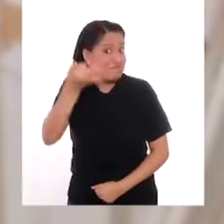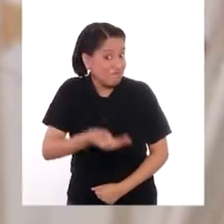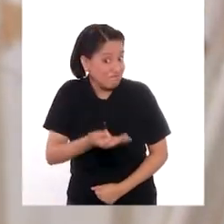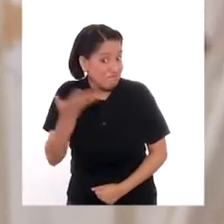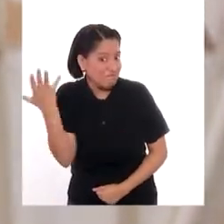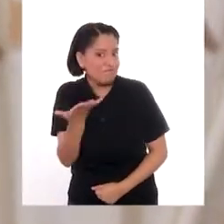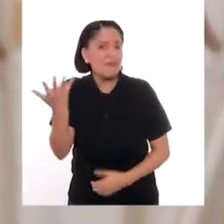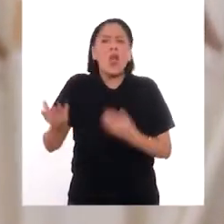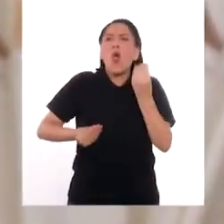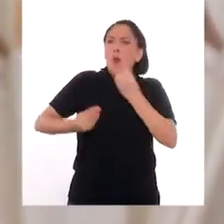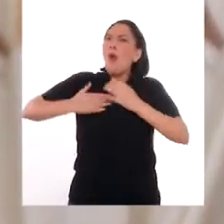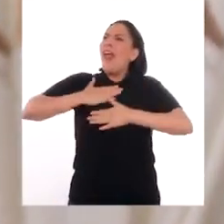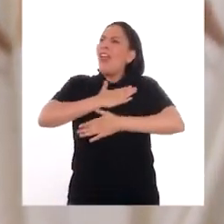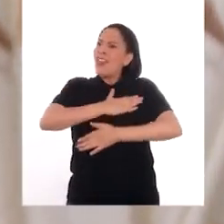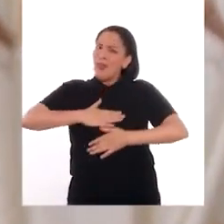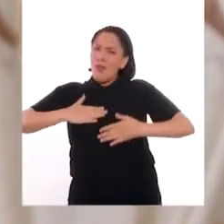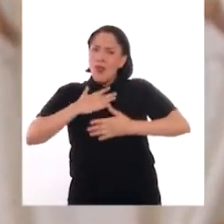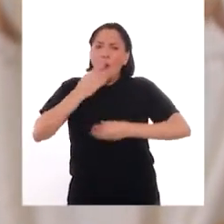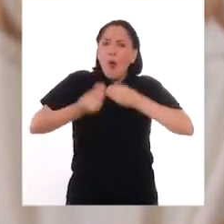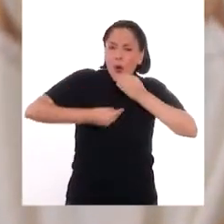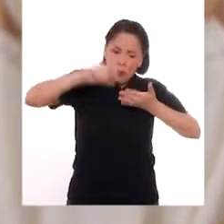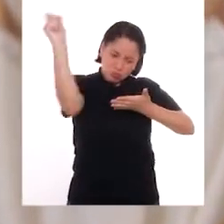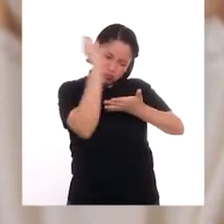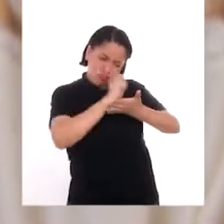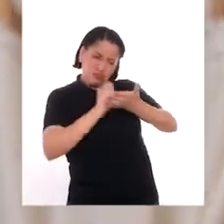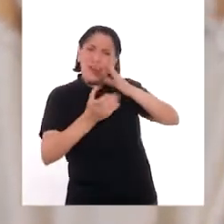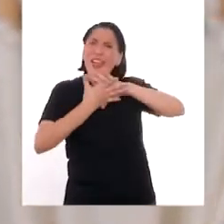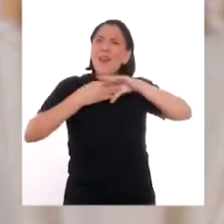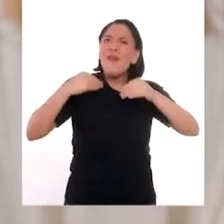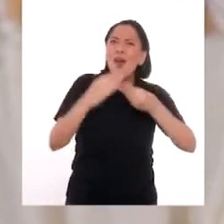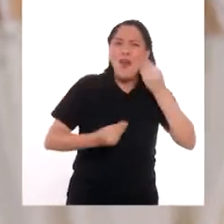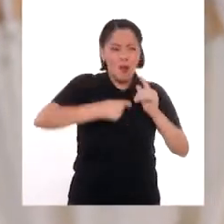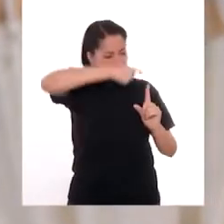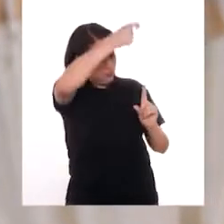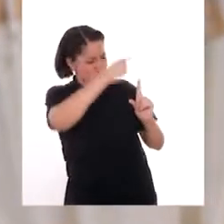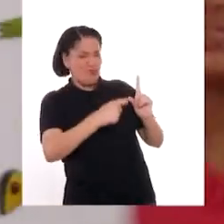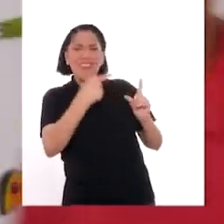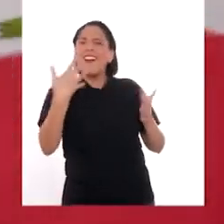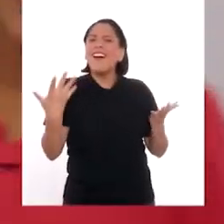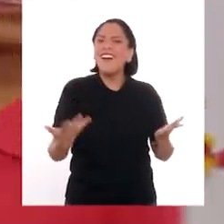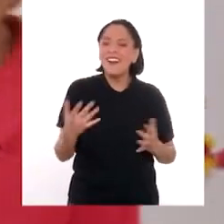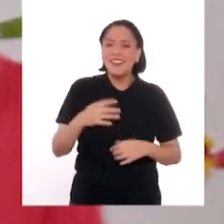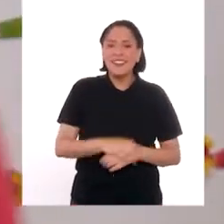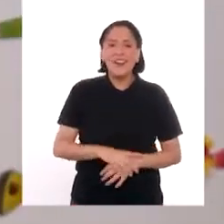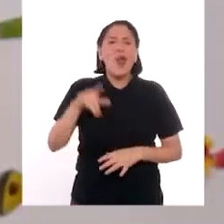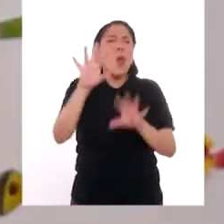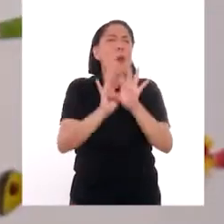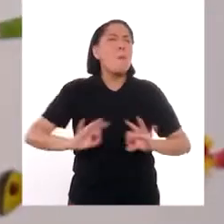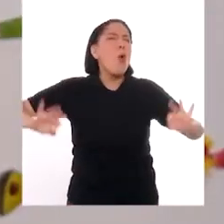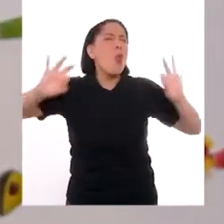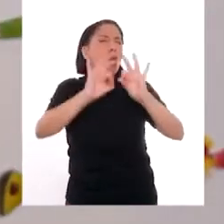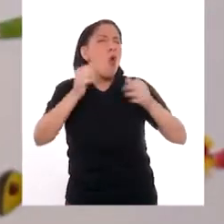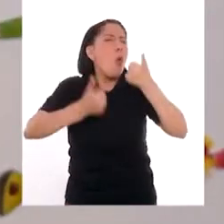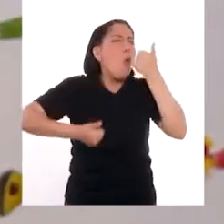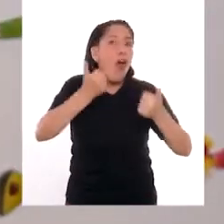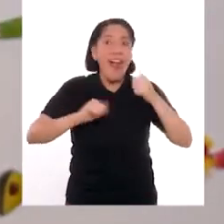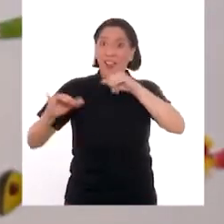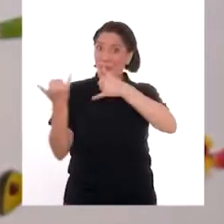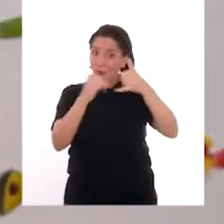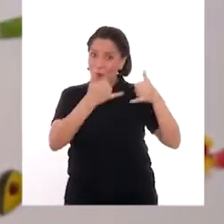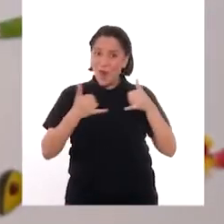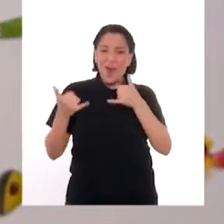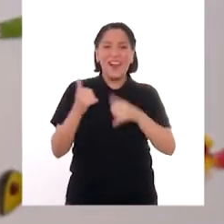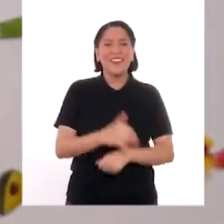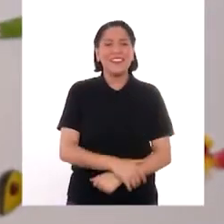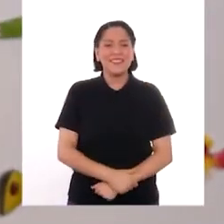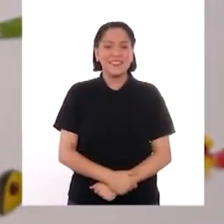Es verdad. Además, es divertido construir historias y hacer personajes. Lo importante es que